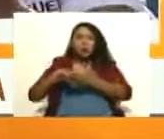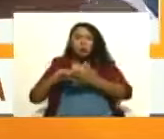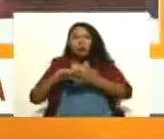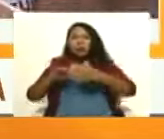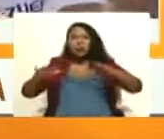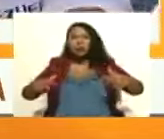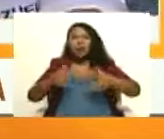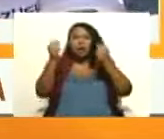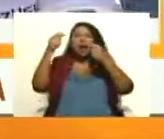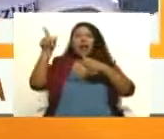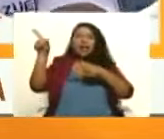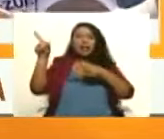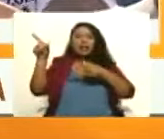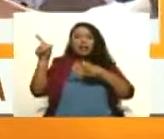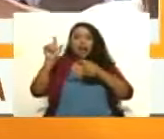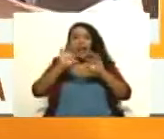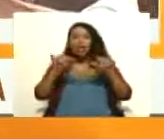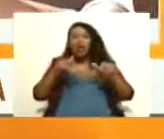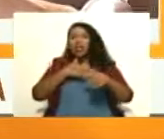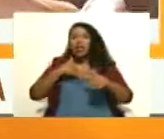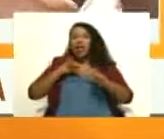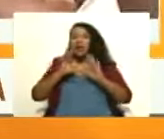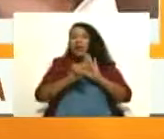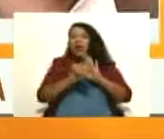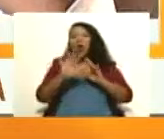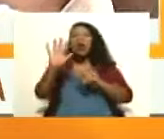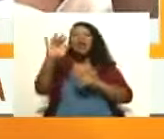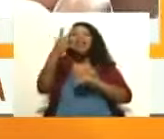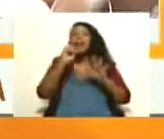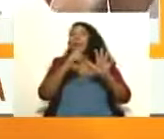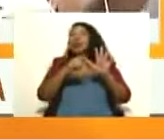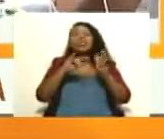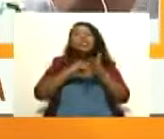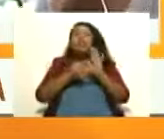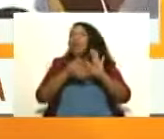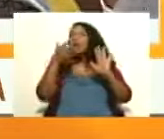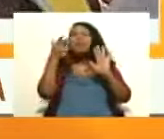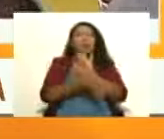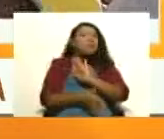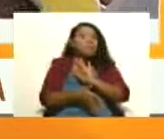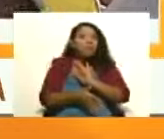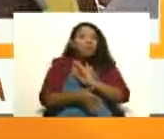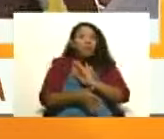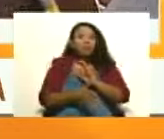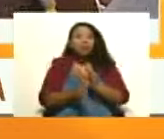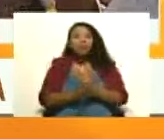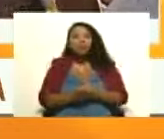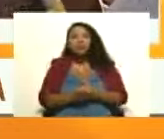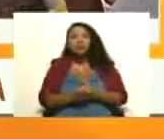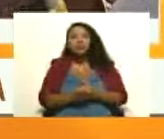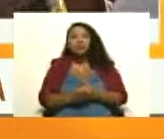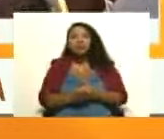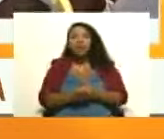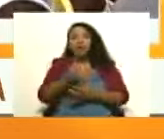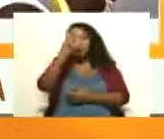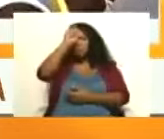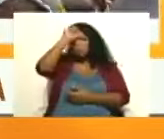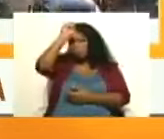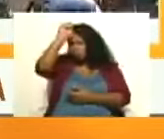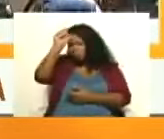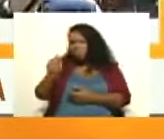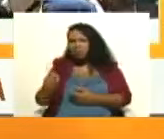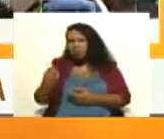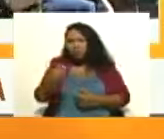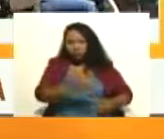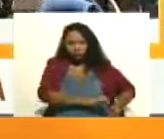intentan robarnos? La quinta pregunta se refiere también a un homenaje al